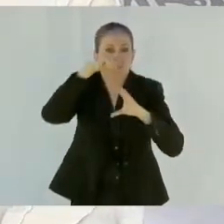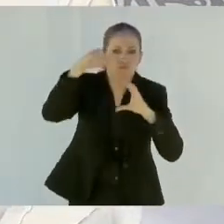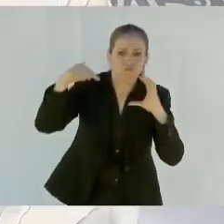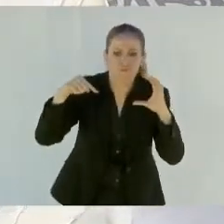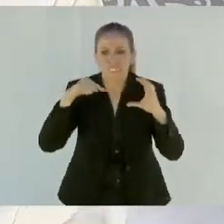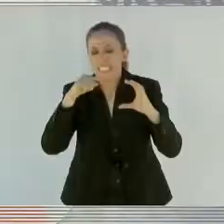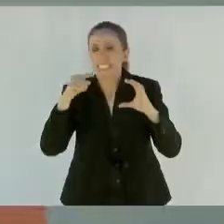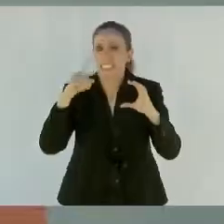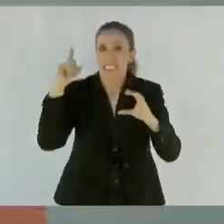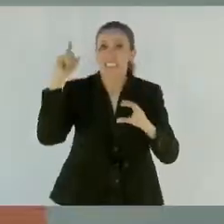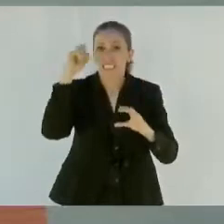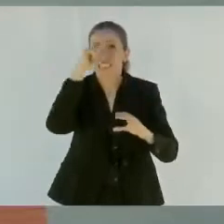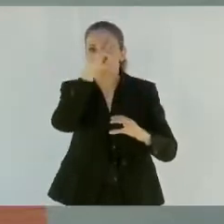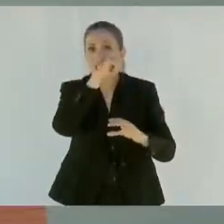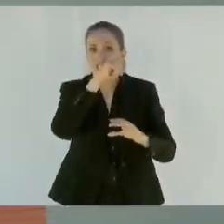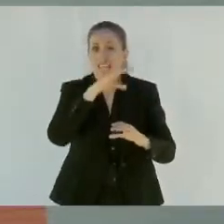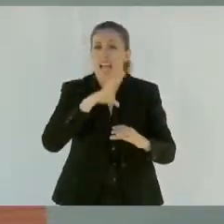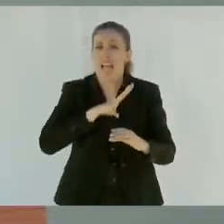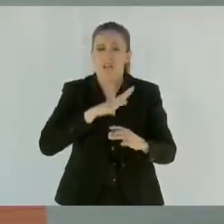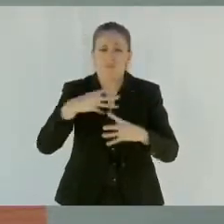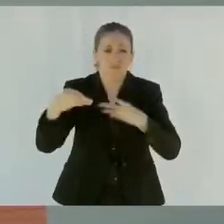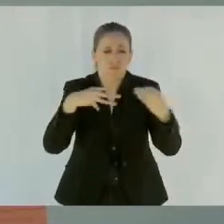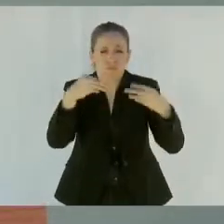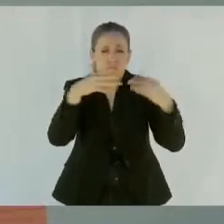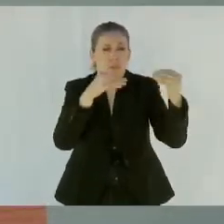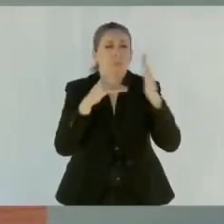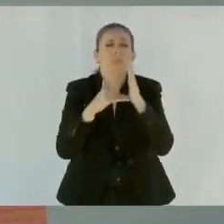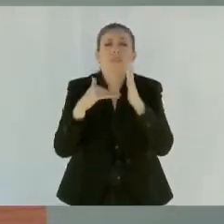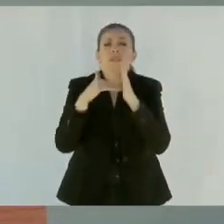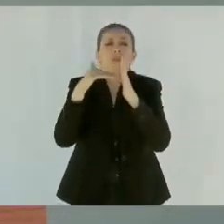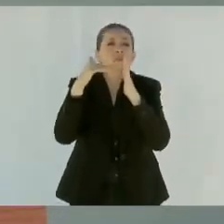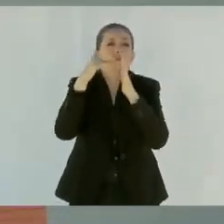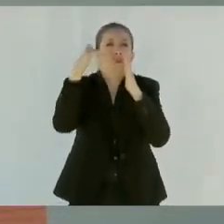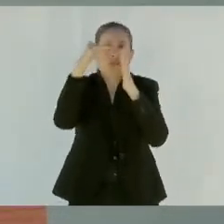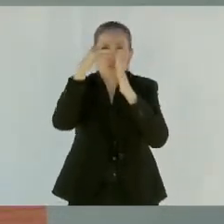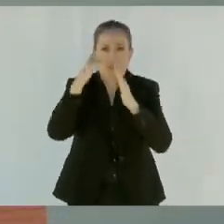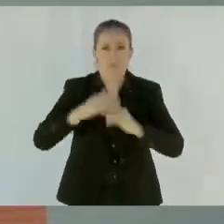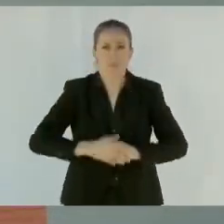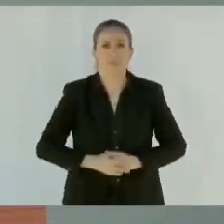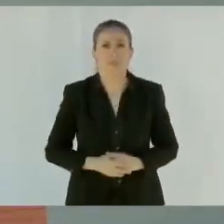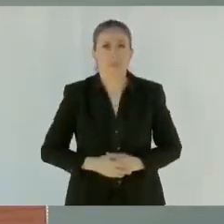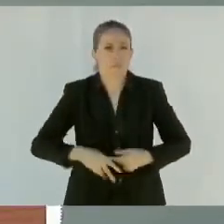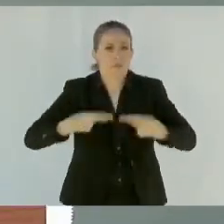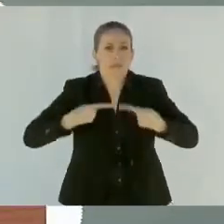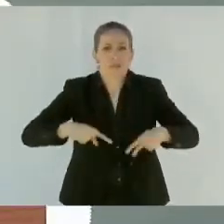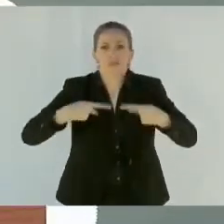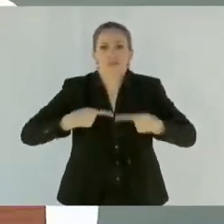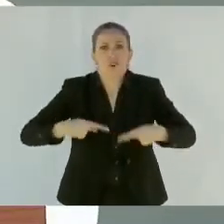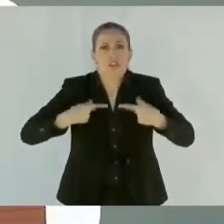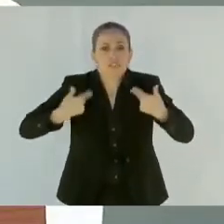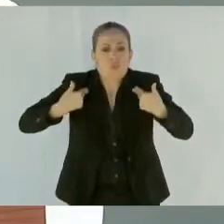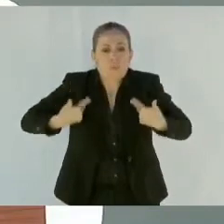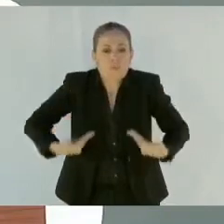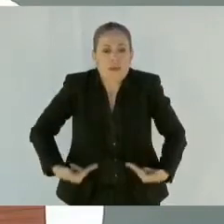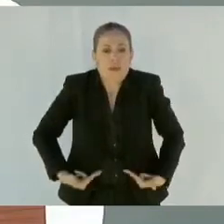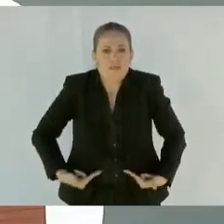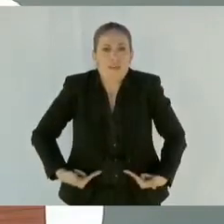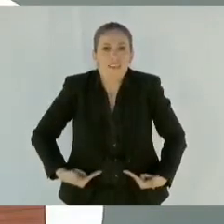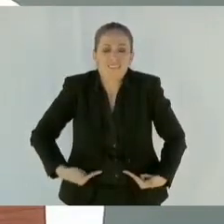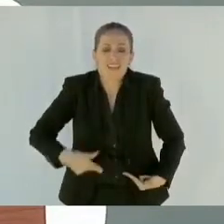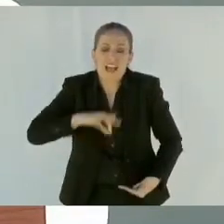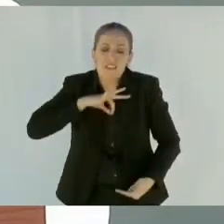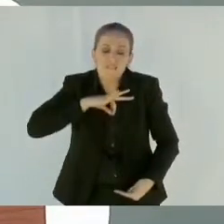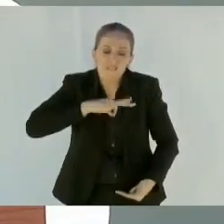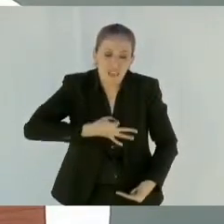una pandemia, se trata de millones de seres humanos afectados por